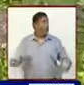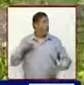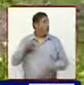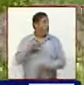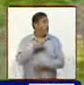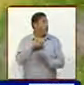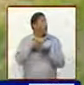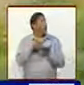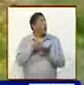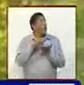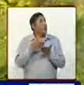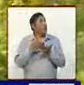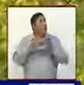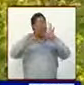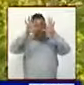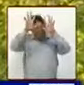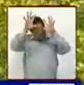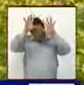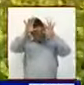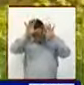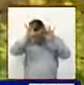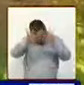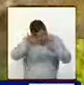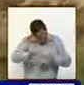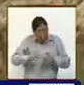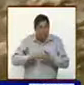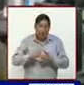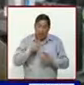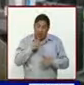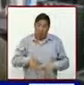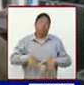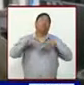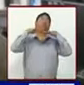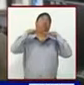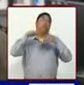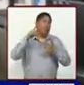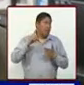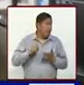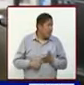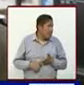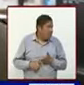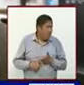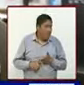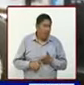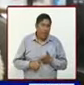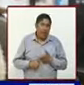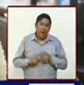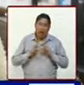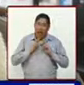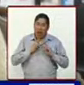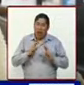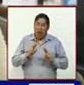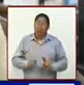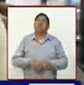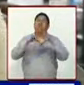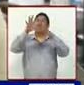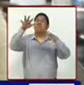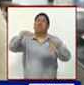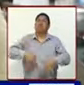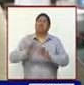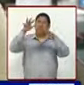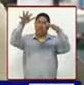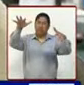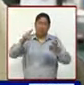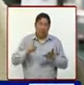De estos eventos hidrológicos, que debe ser inundaciones, que debe ser desbordes de ríos,